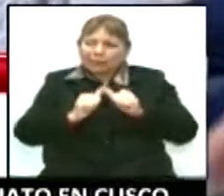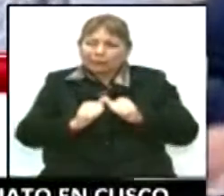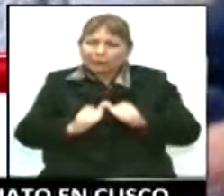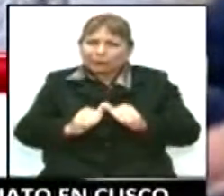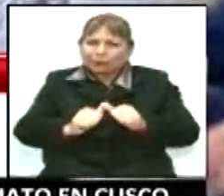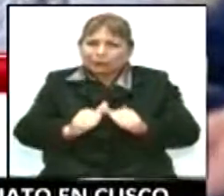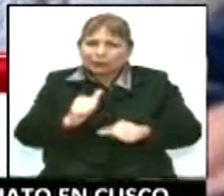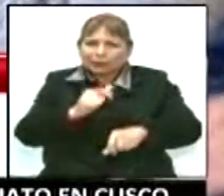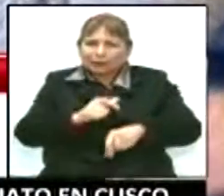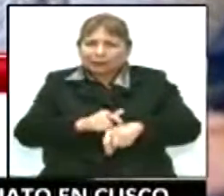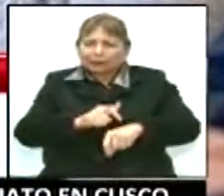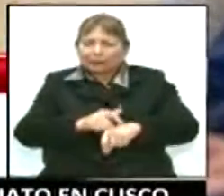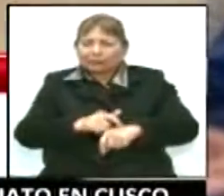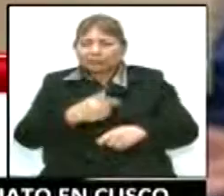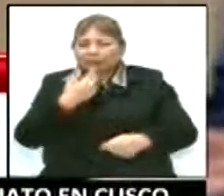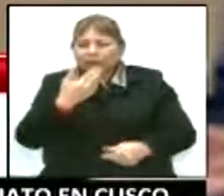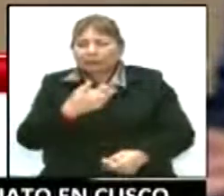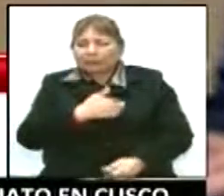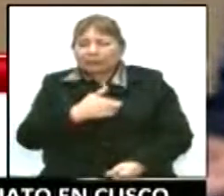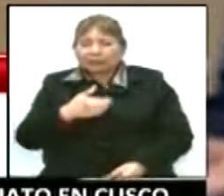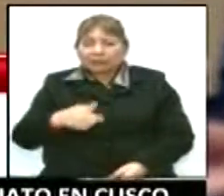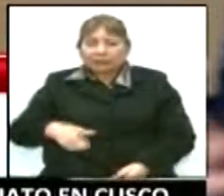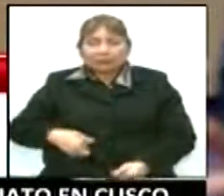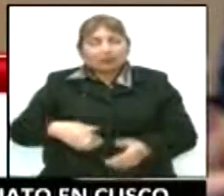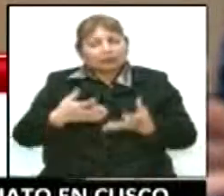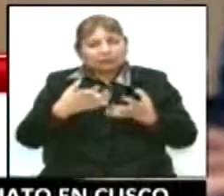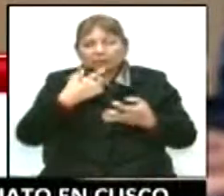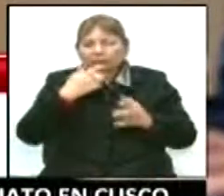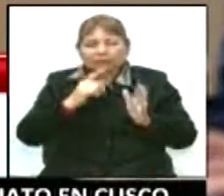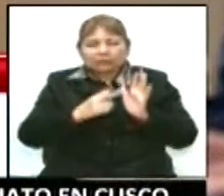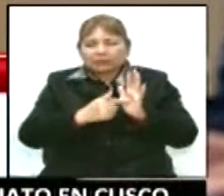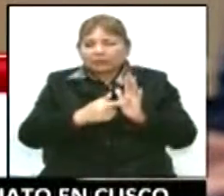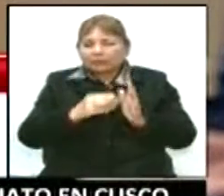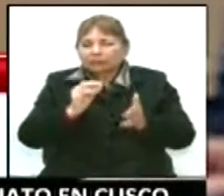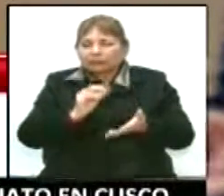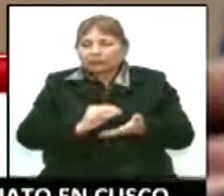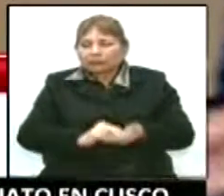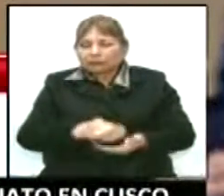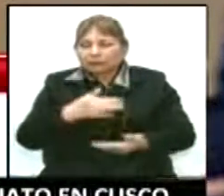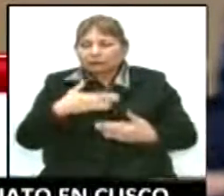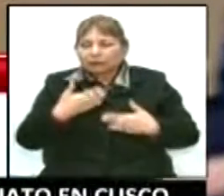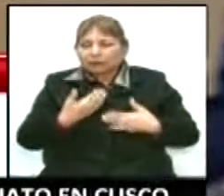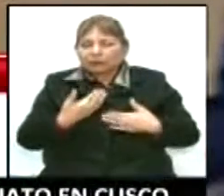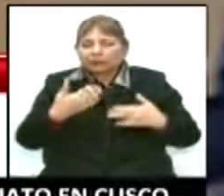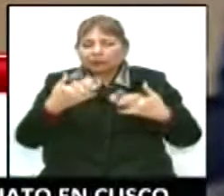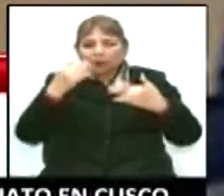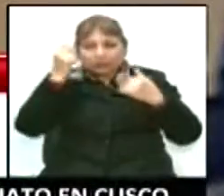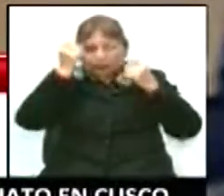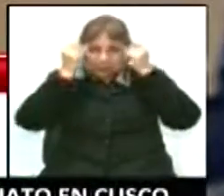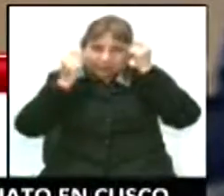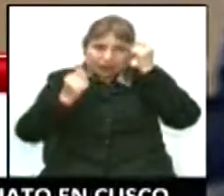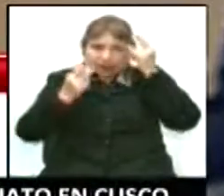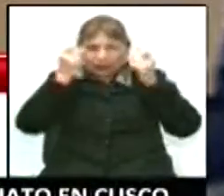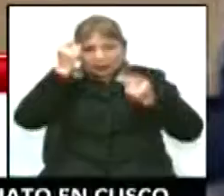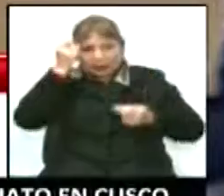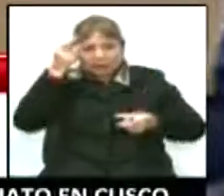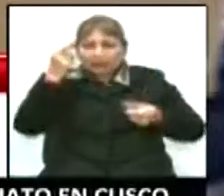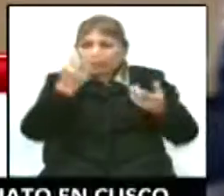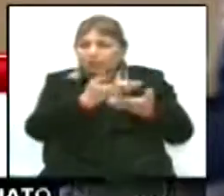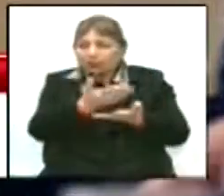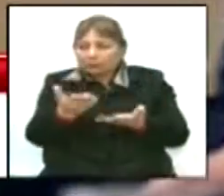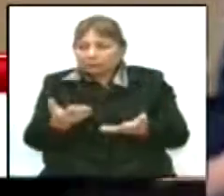tiempo. Entonces, presidente, eso es lo que quería señalar nada más, presidente, y creo que podemos llegar a un nivel de entendimiento, ¿no?